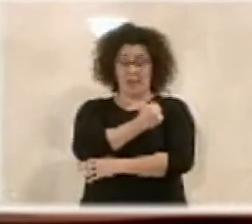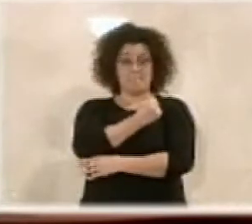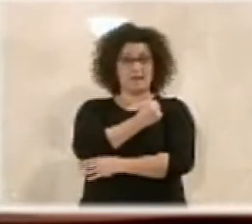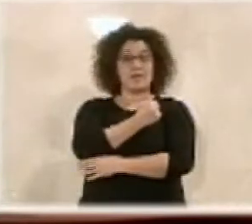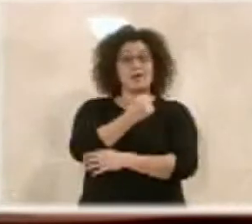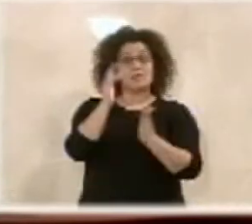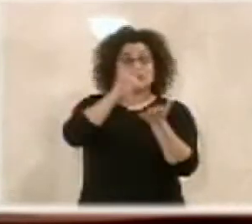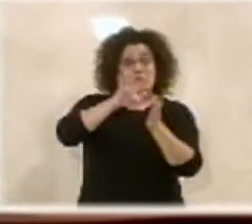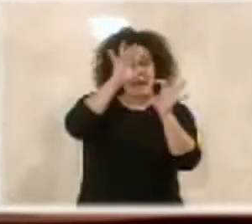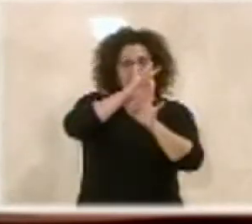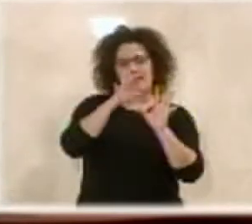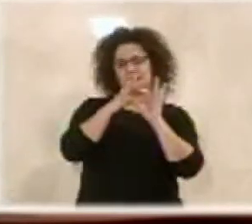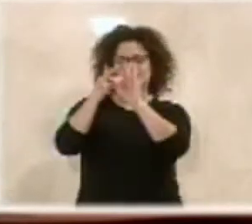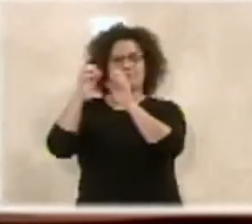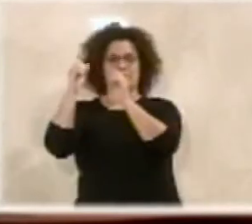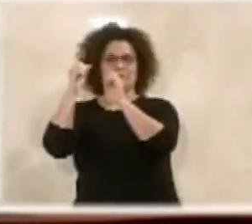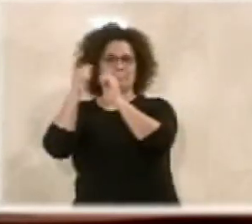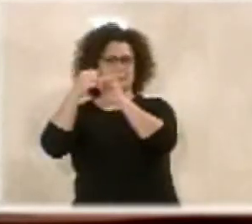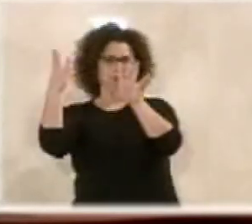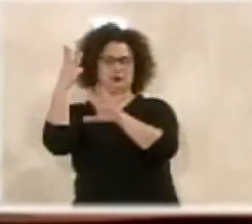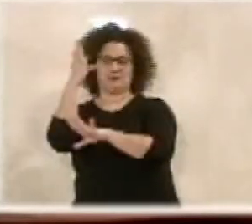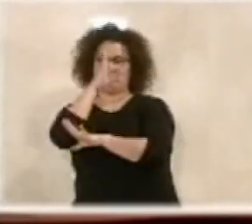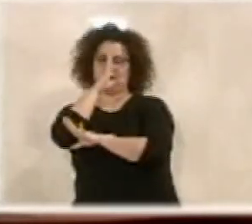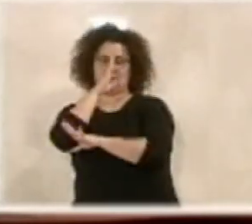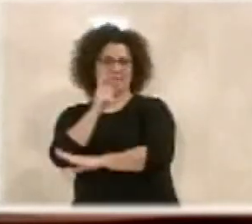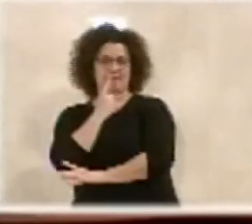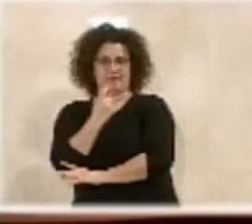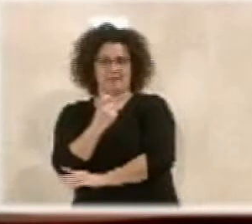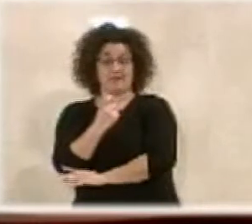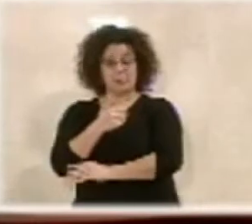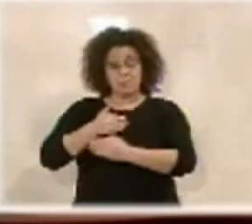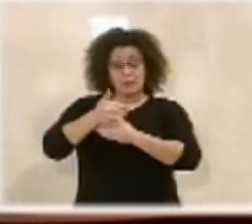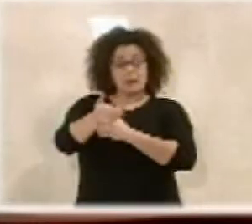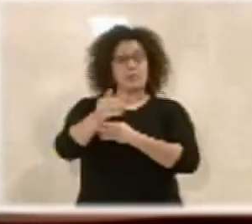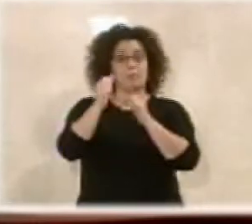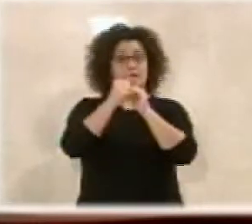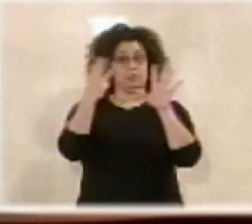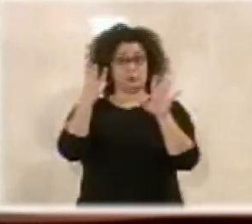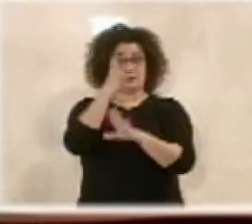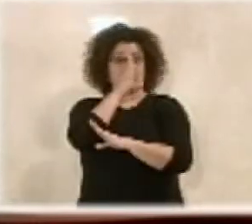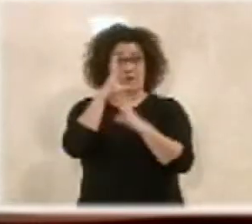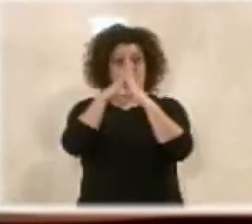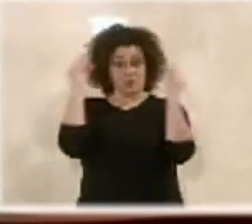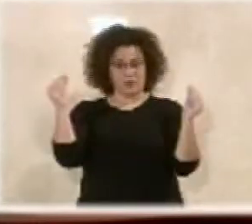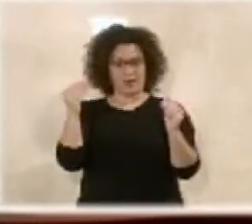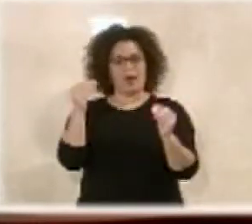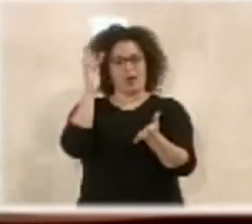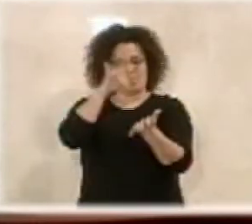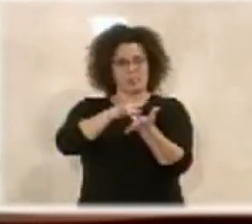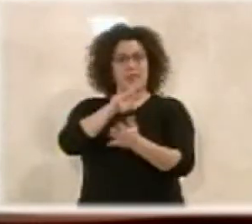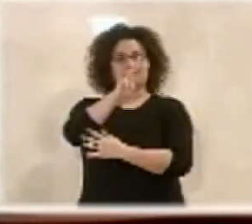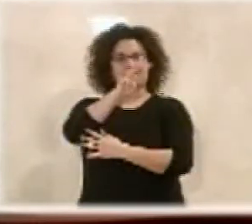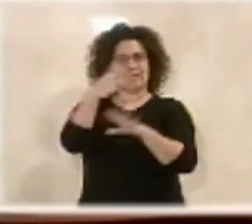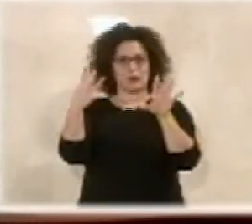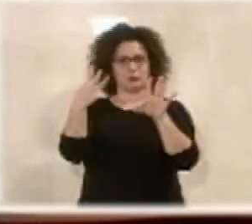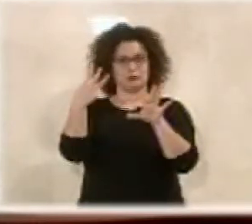un 28 de febrero. Andalucía se dispone a celebrar un nuevo Día de Andalucía y lo hace conmemorando el 38 aniversario del referéndum